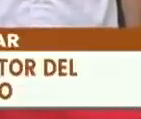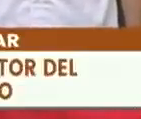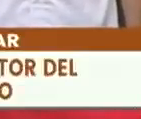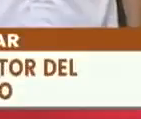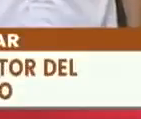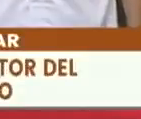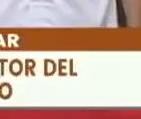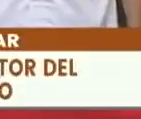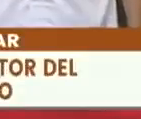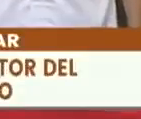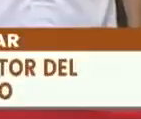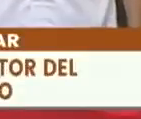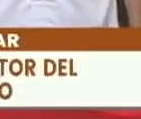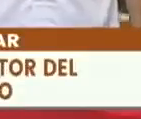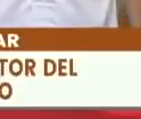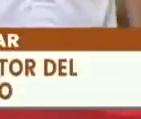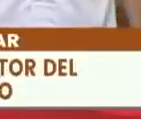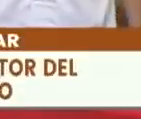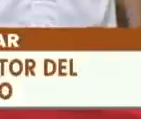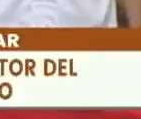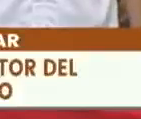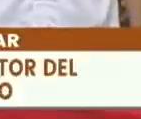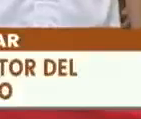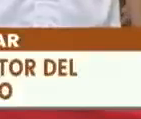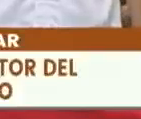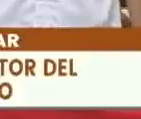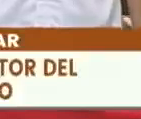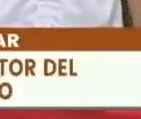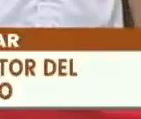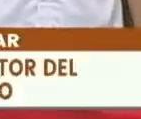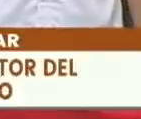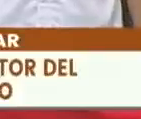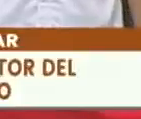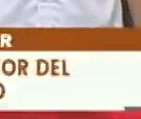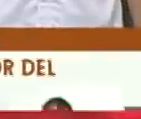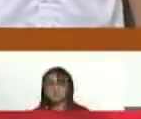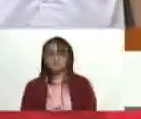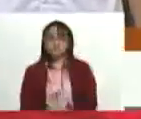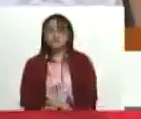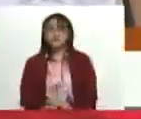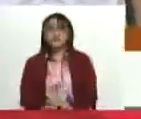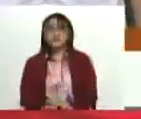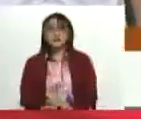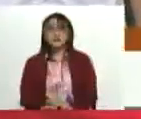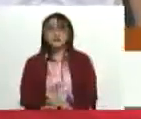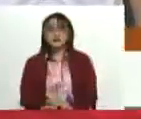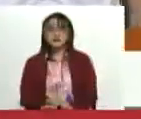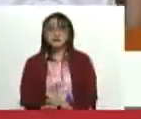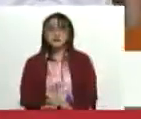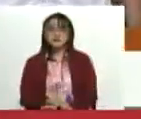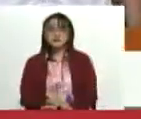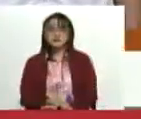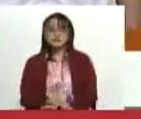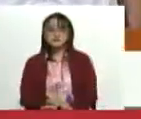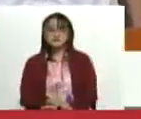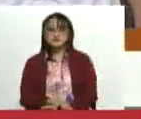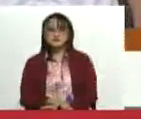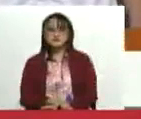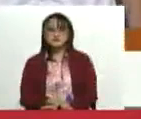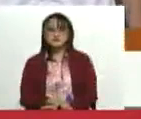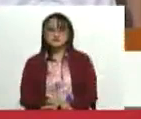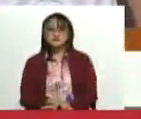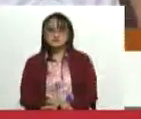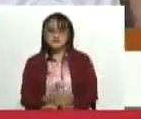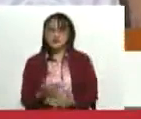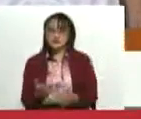aquí? Levante la mano los que no sean de Upata. Aquí es Upata, estamos en Upata, Upata. Y